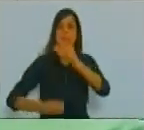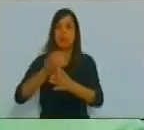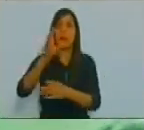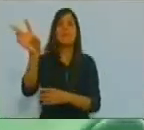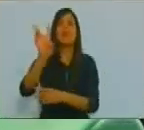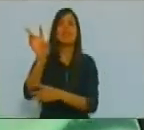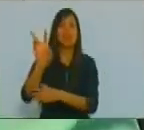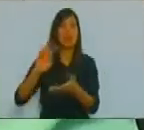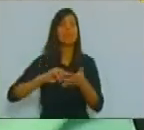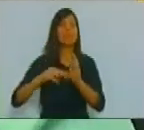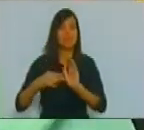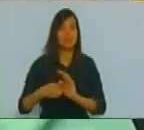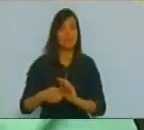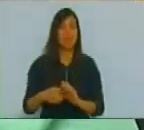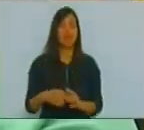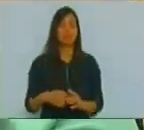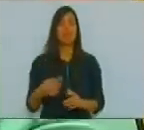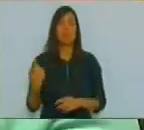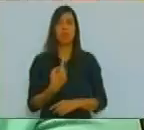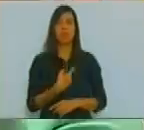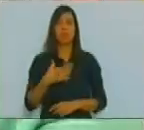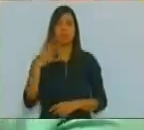entendiendo esto